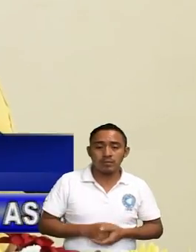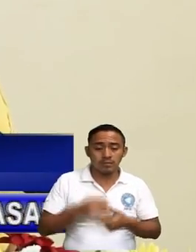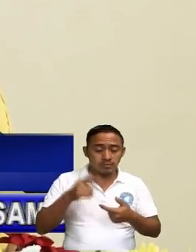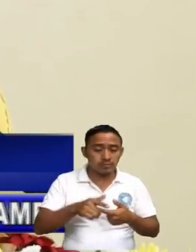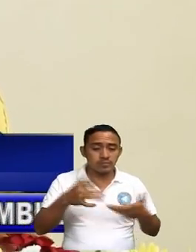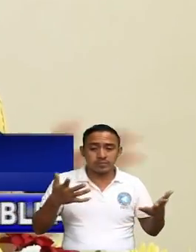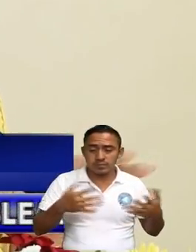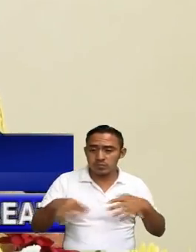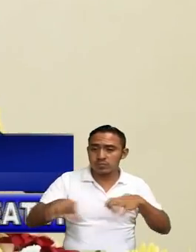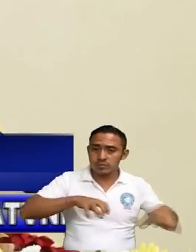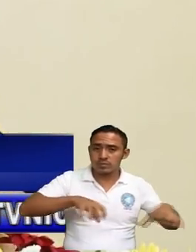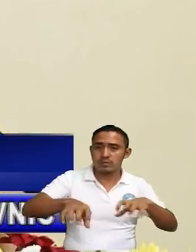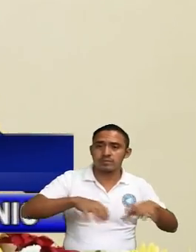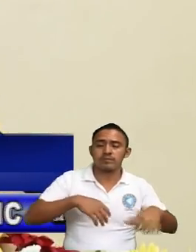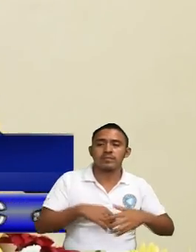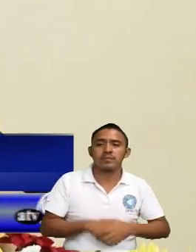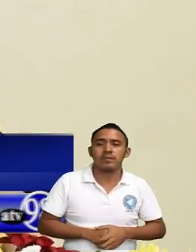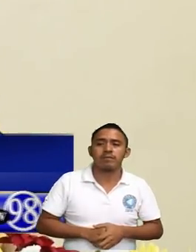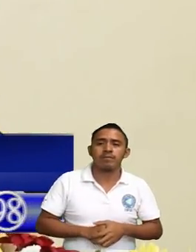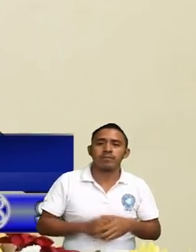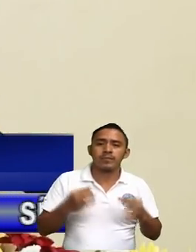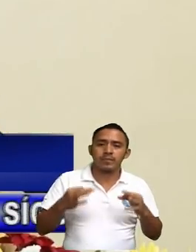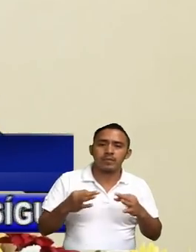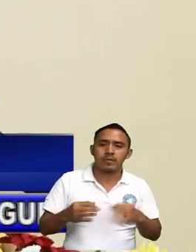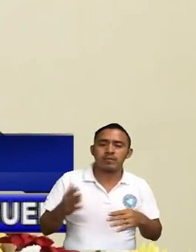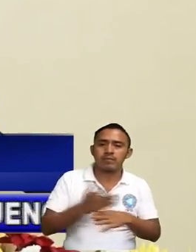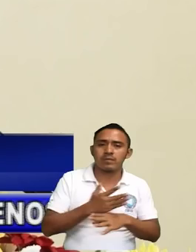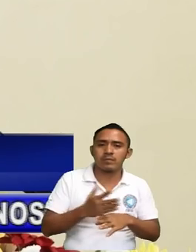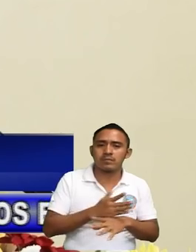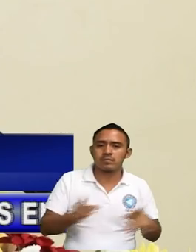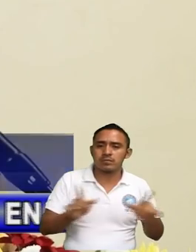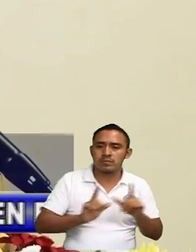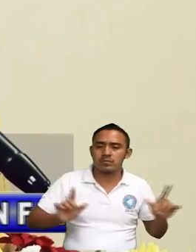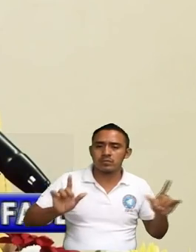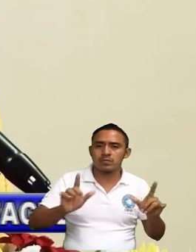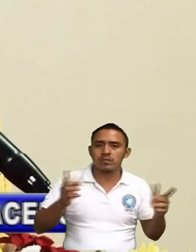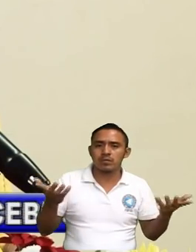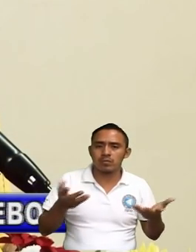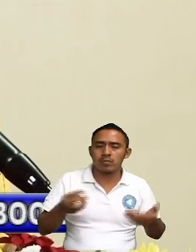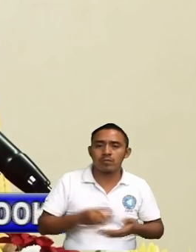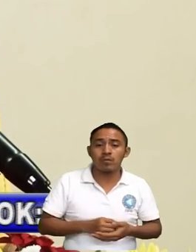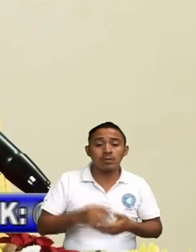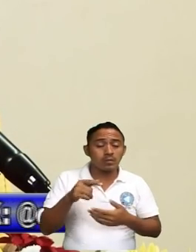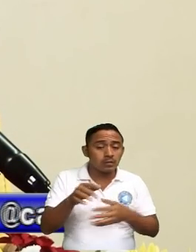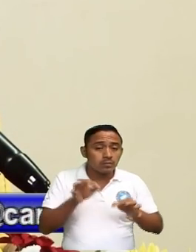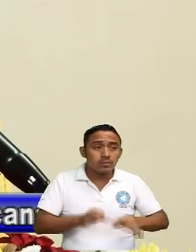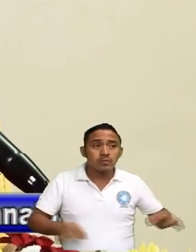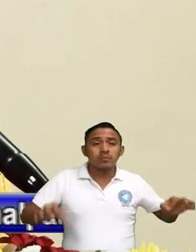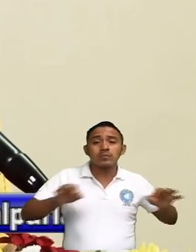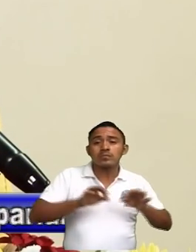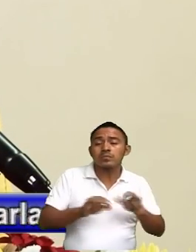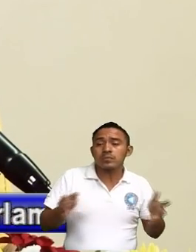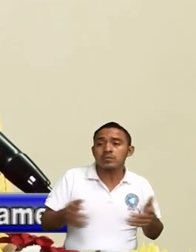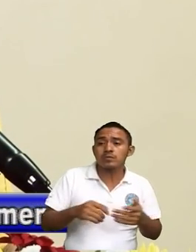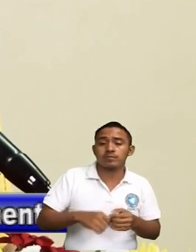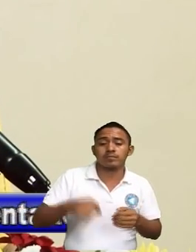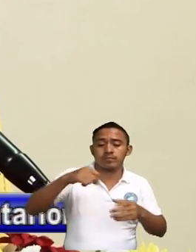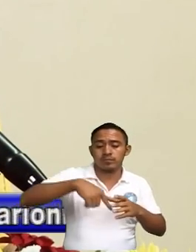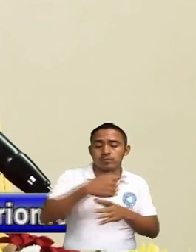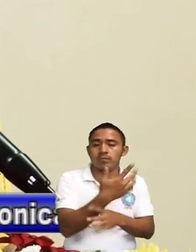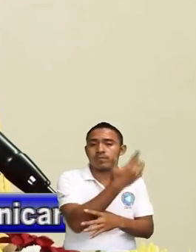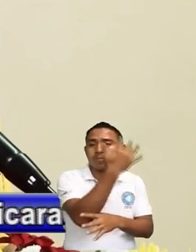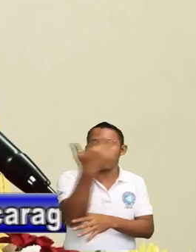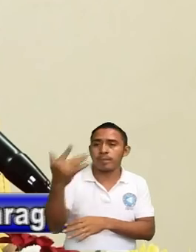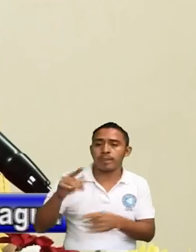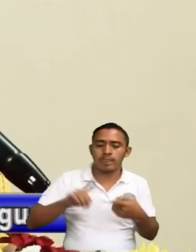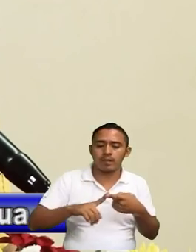de reforestación en distintos puntos de nuestro país. Destacar la reforestación que se hizo